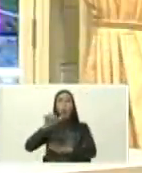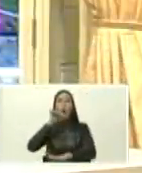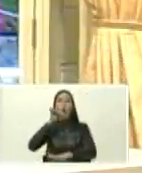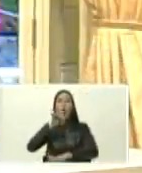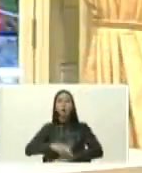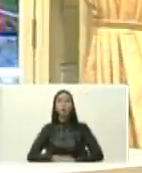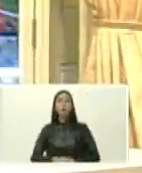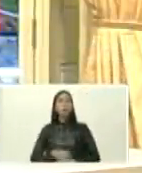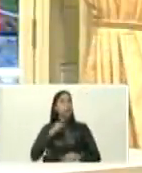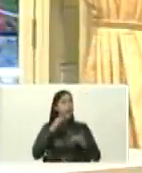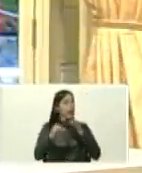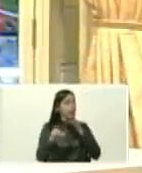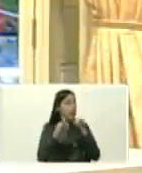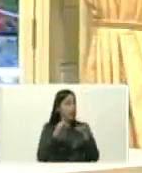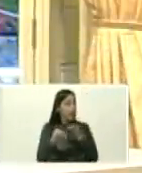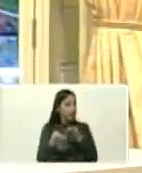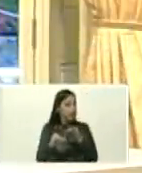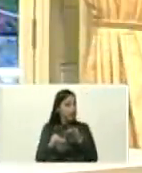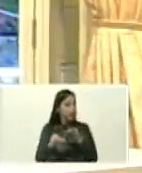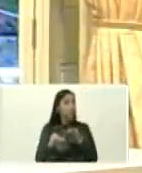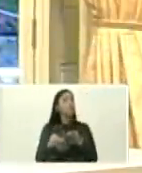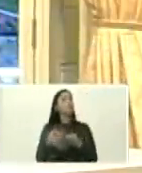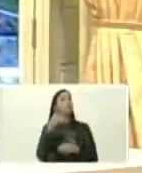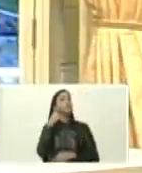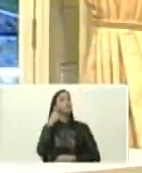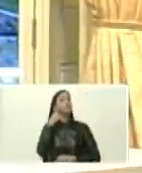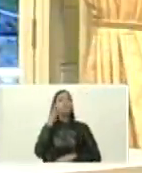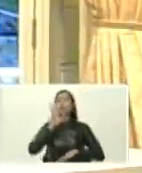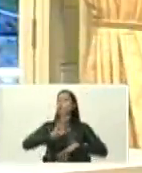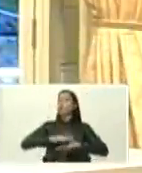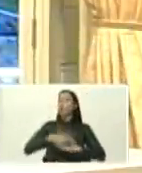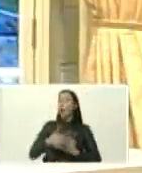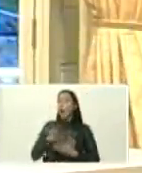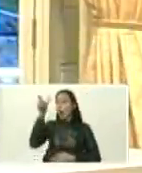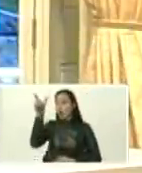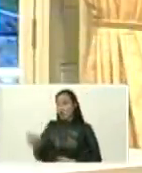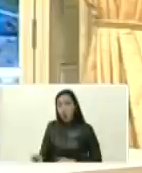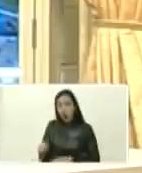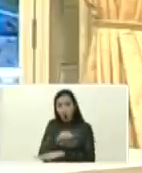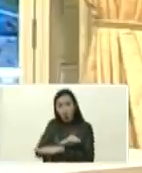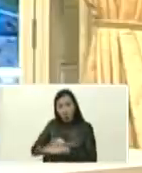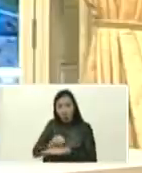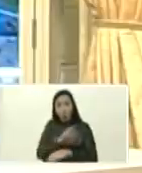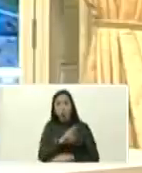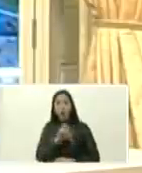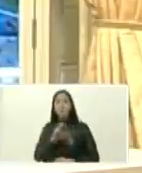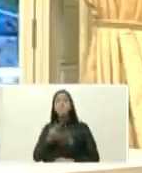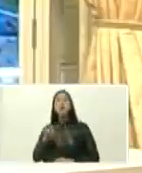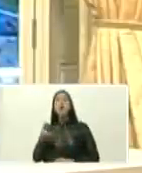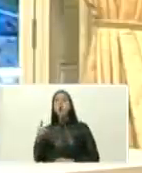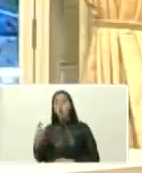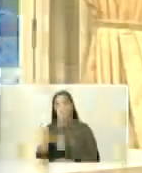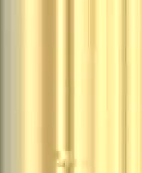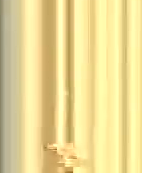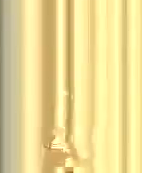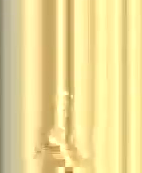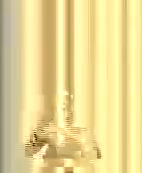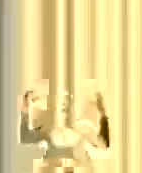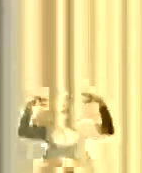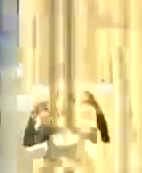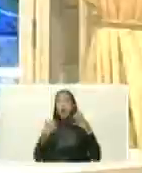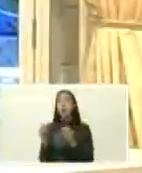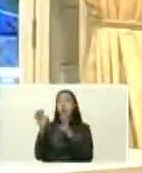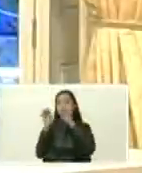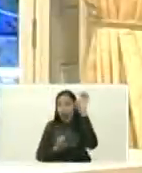Hay que explicar bien. Le corresponde al ministro Reverol, le corresponde a INAMET,